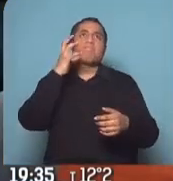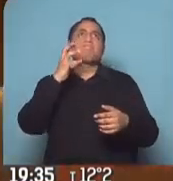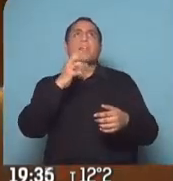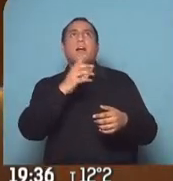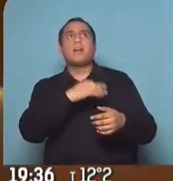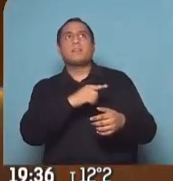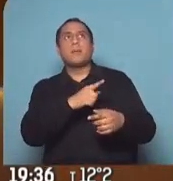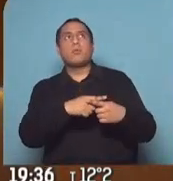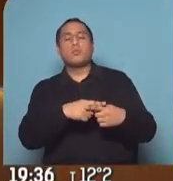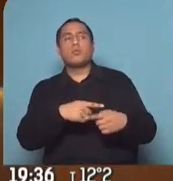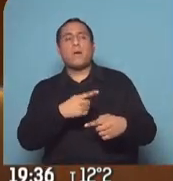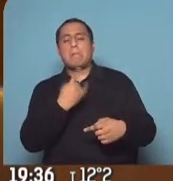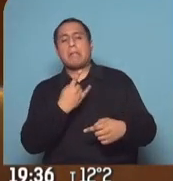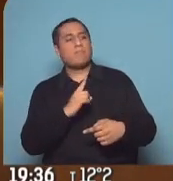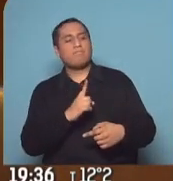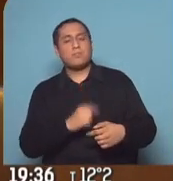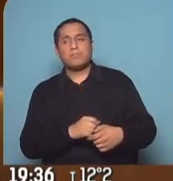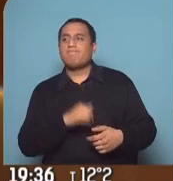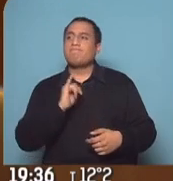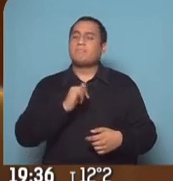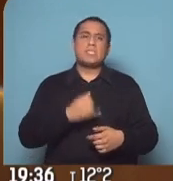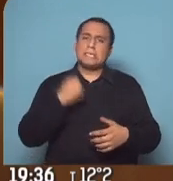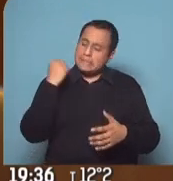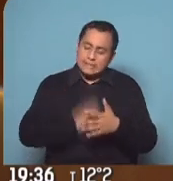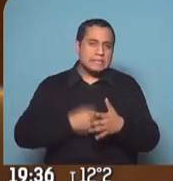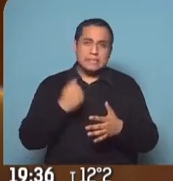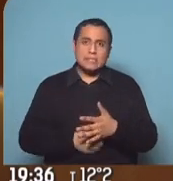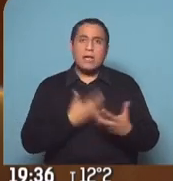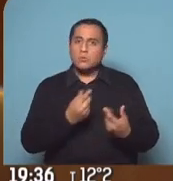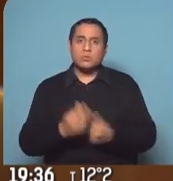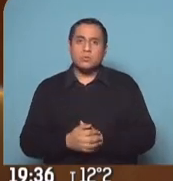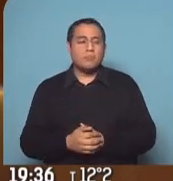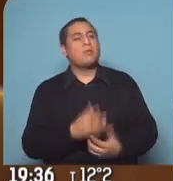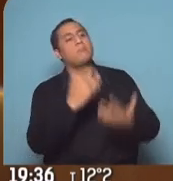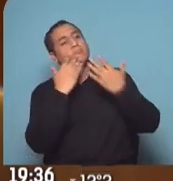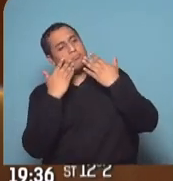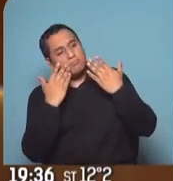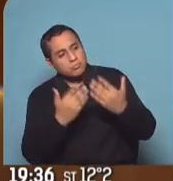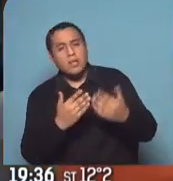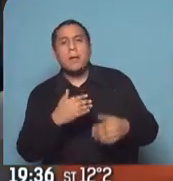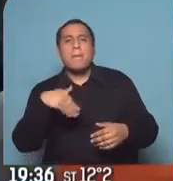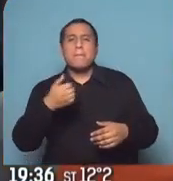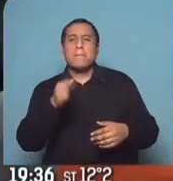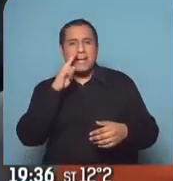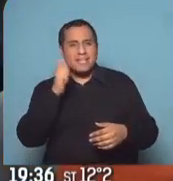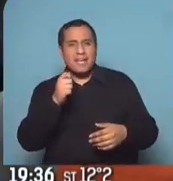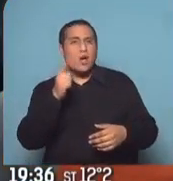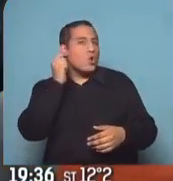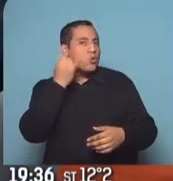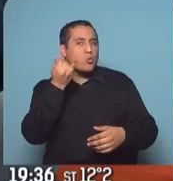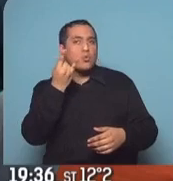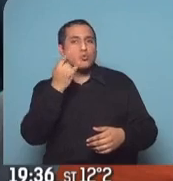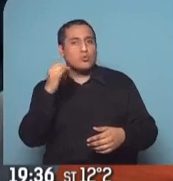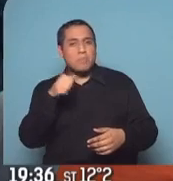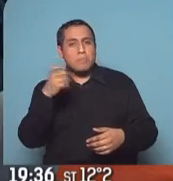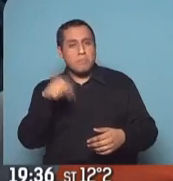política. Así es, un luchador por los ideales. Muchísimas gracias, María Cristina. María Cristina Guzmán, que fuera por